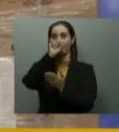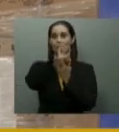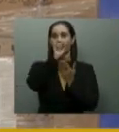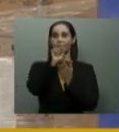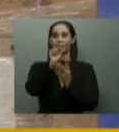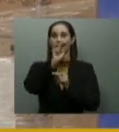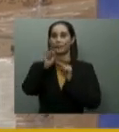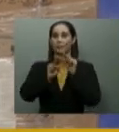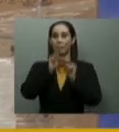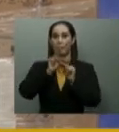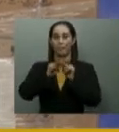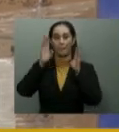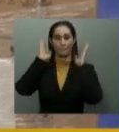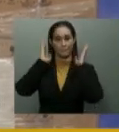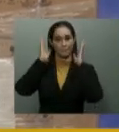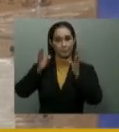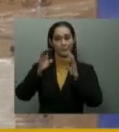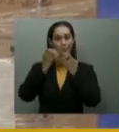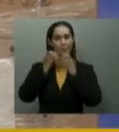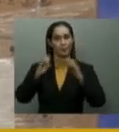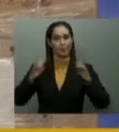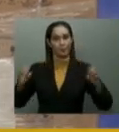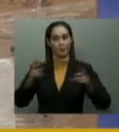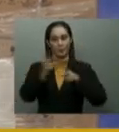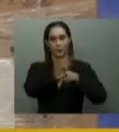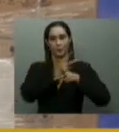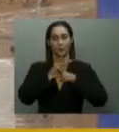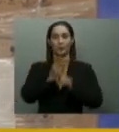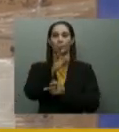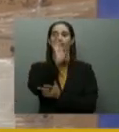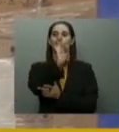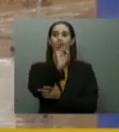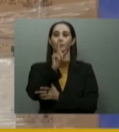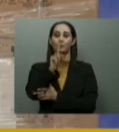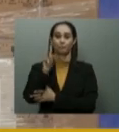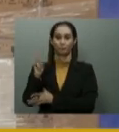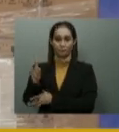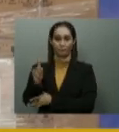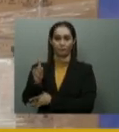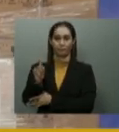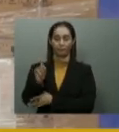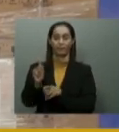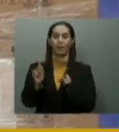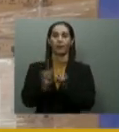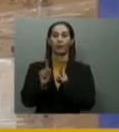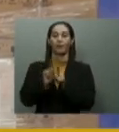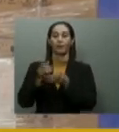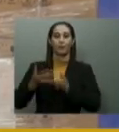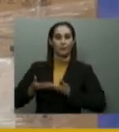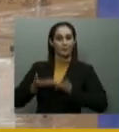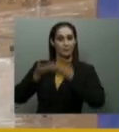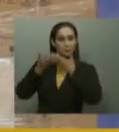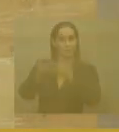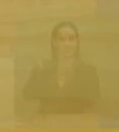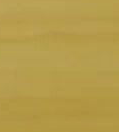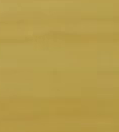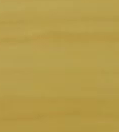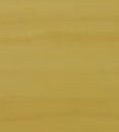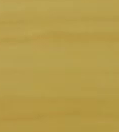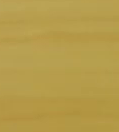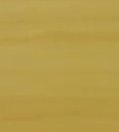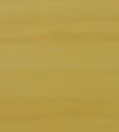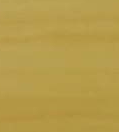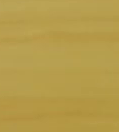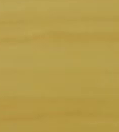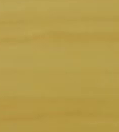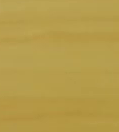parte otra de las cosas es que se ha planteado es amado amigos televidentes que depende de los resultados de esa evaluación